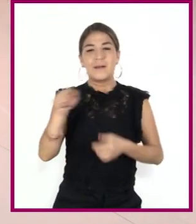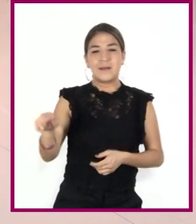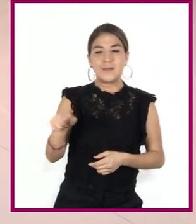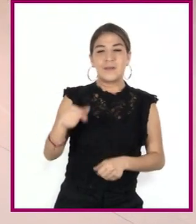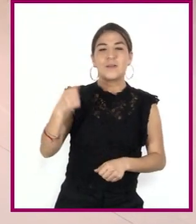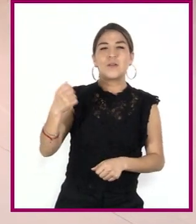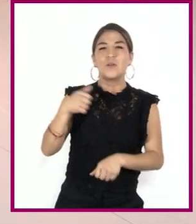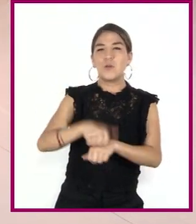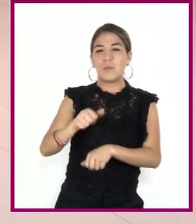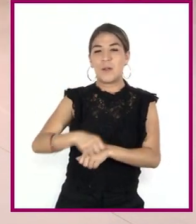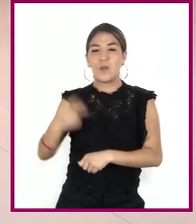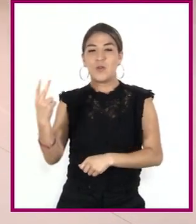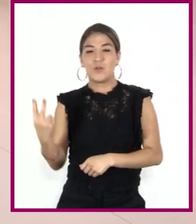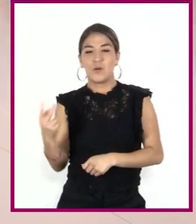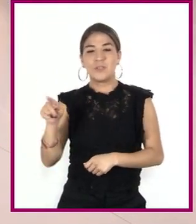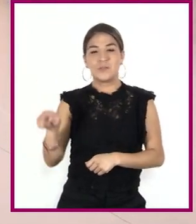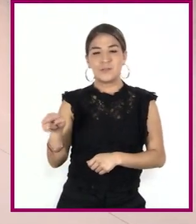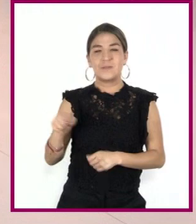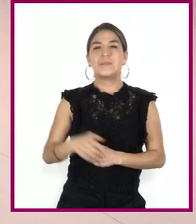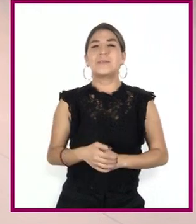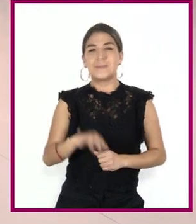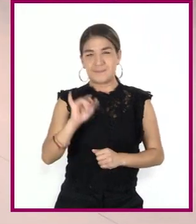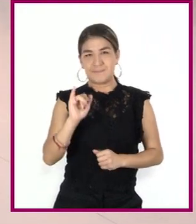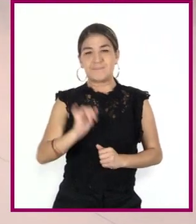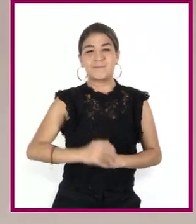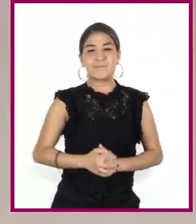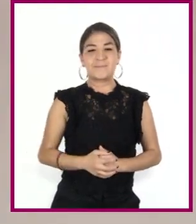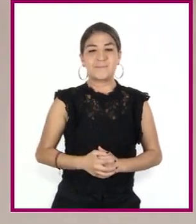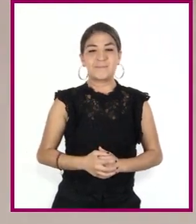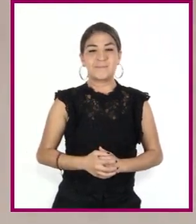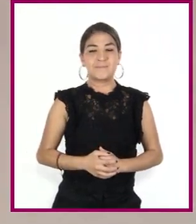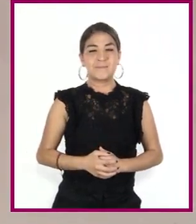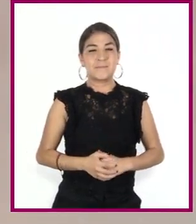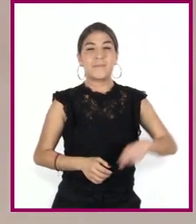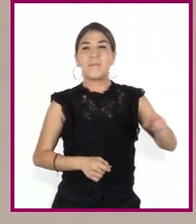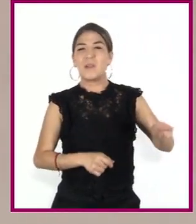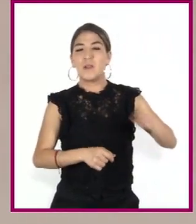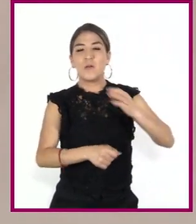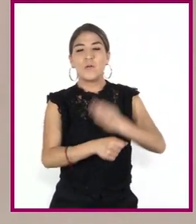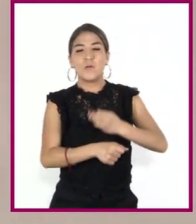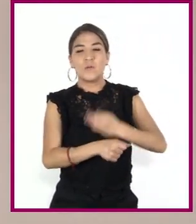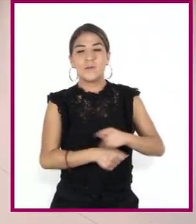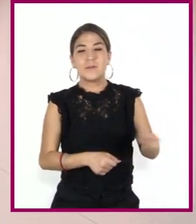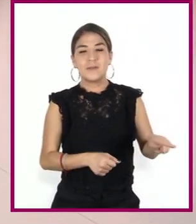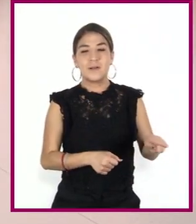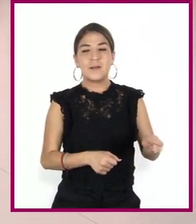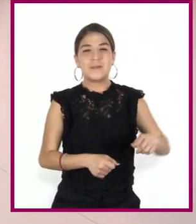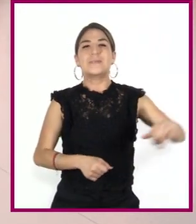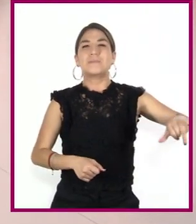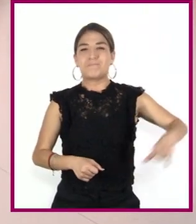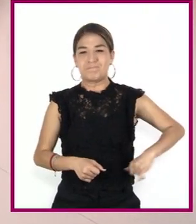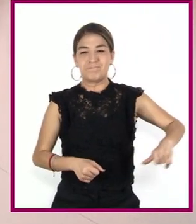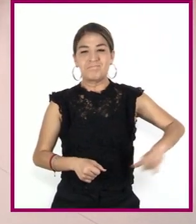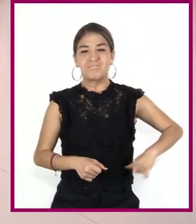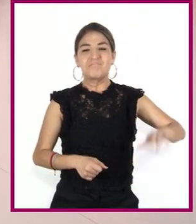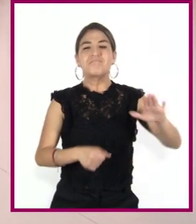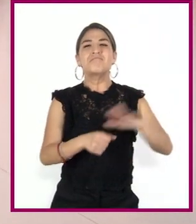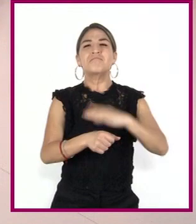por favor? Ese. Sí. Aquí va a estar muy interesante